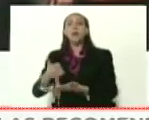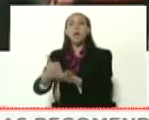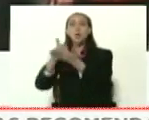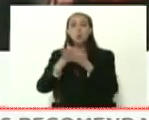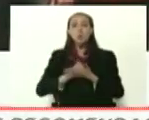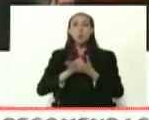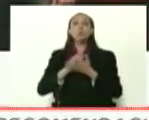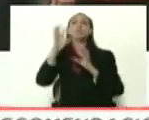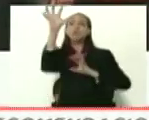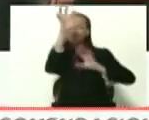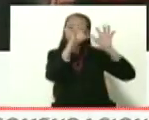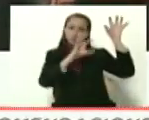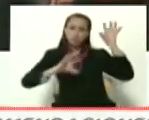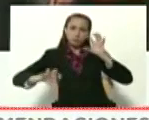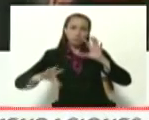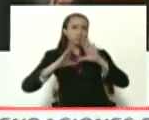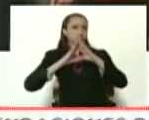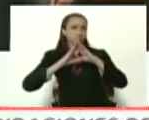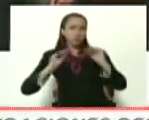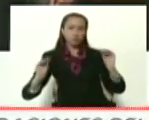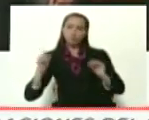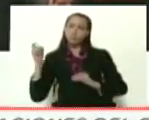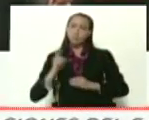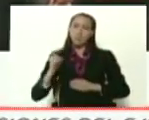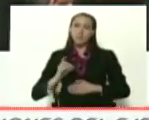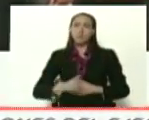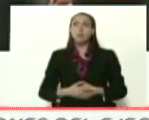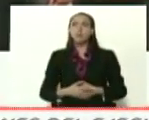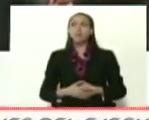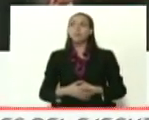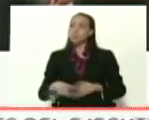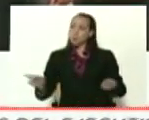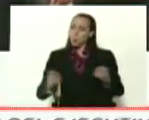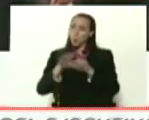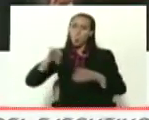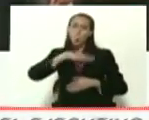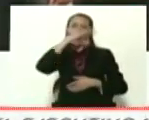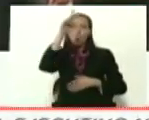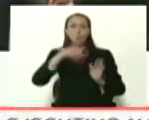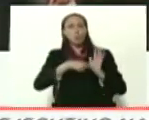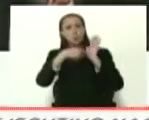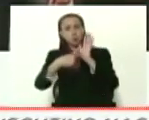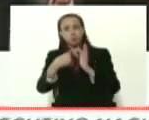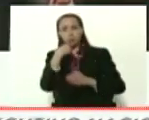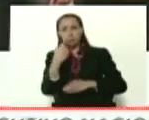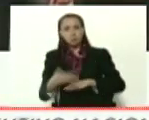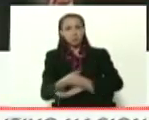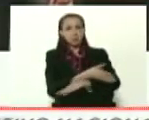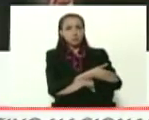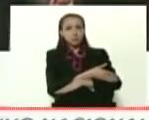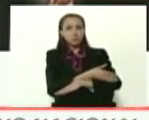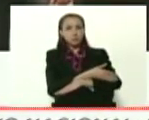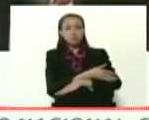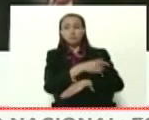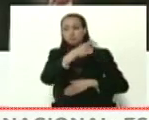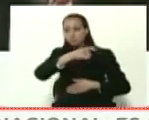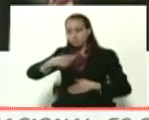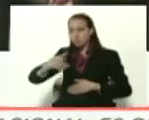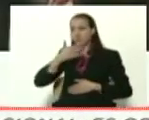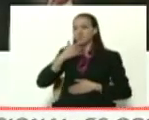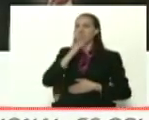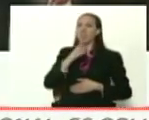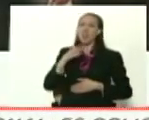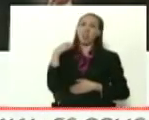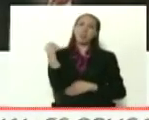a Venezuela, sino a los países que lo necesitan. Ese debe ser el espíritu. Mientras, como yo decía, escuchamos voces